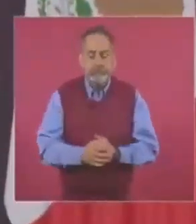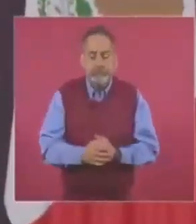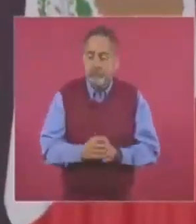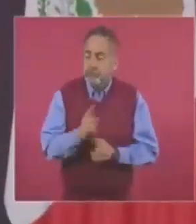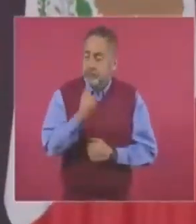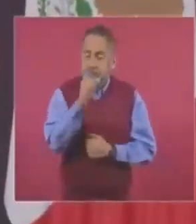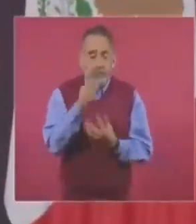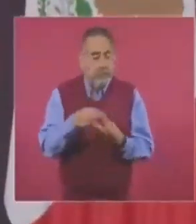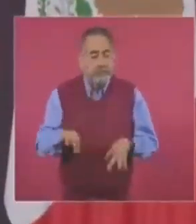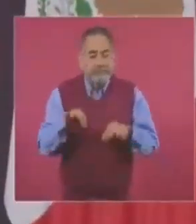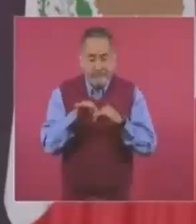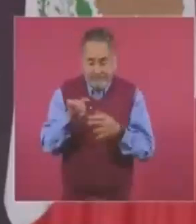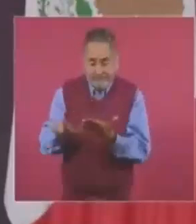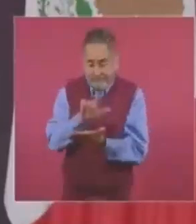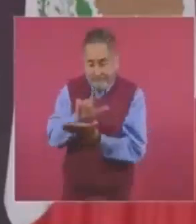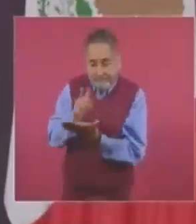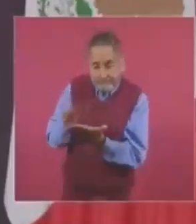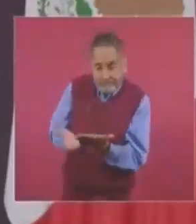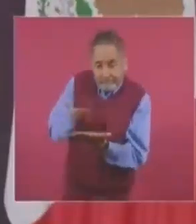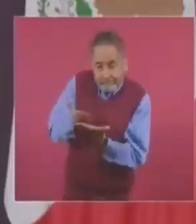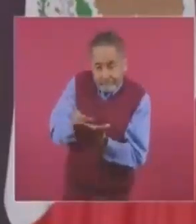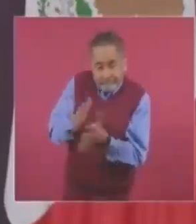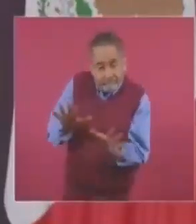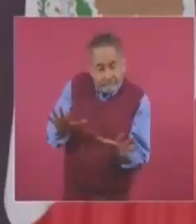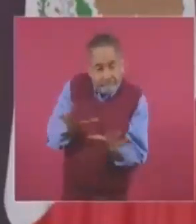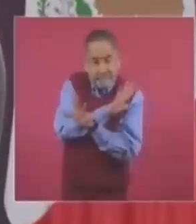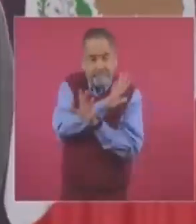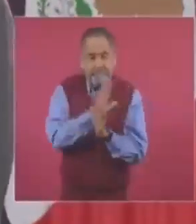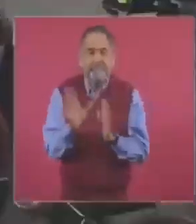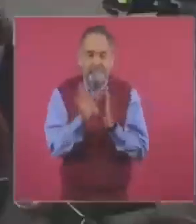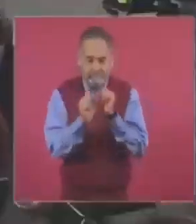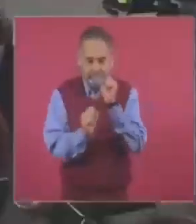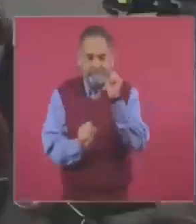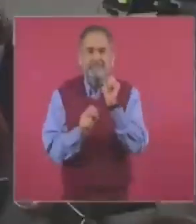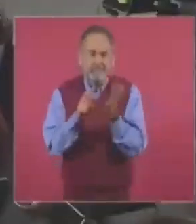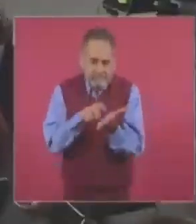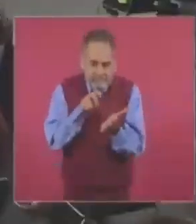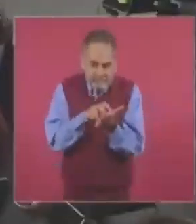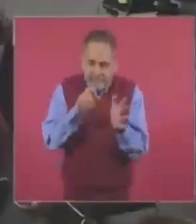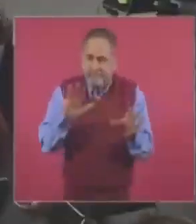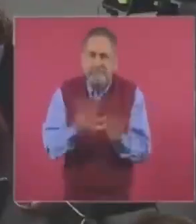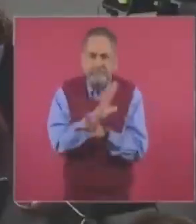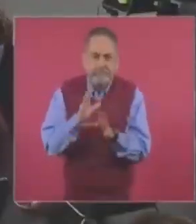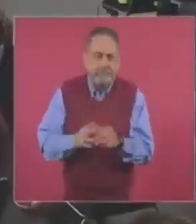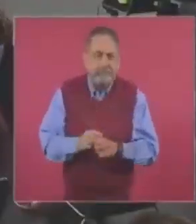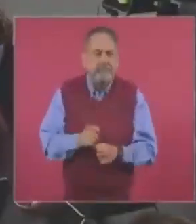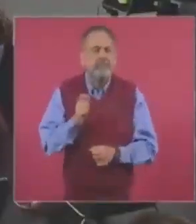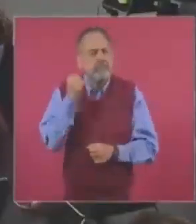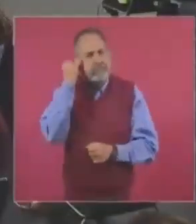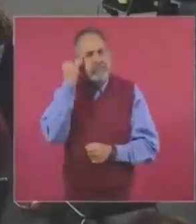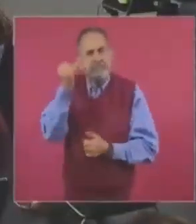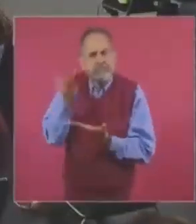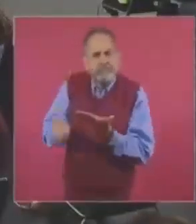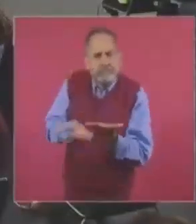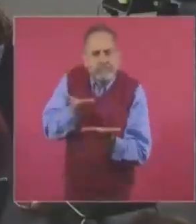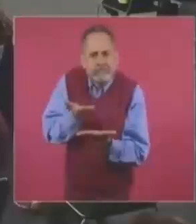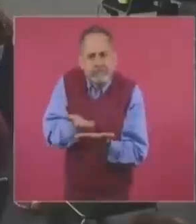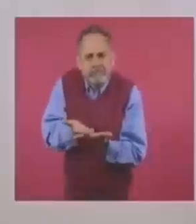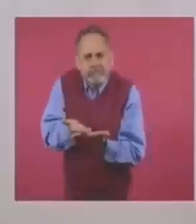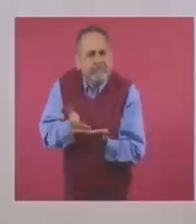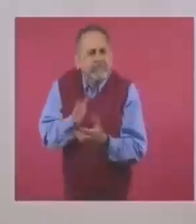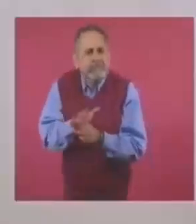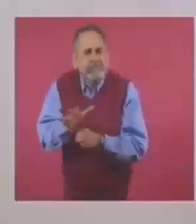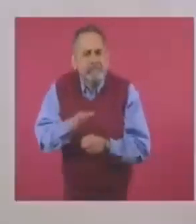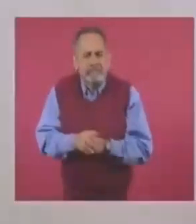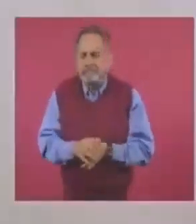estas campañas de narcopresidente, narcocandidata, narcogobierno, que fueron financiadas desde Estados Unidos a través de la